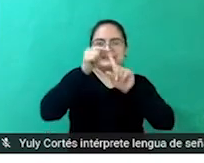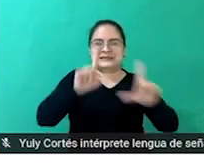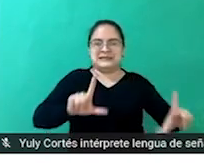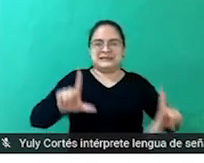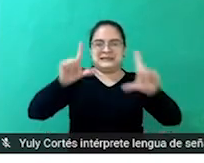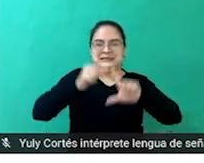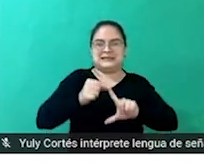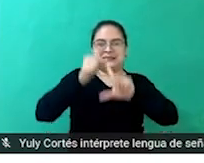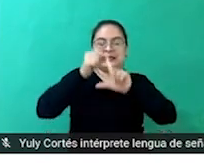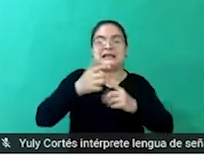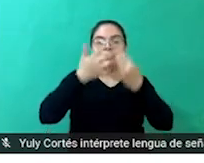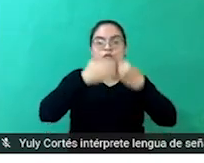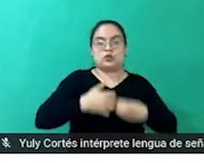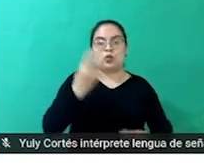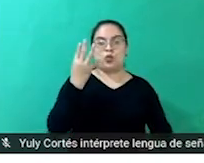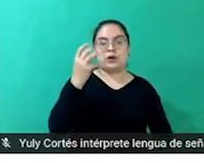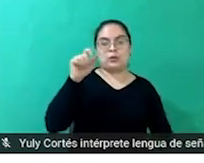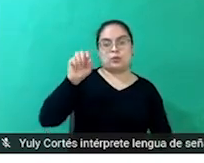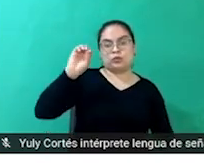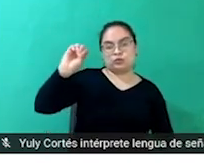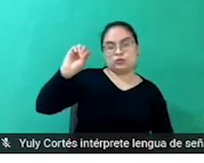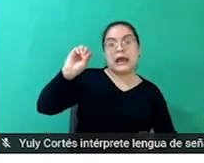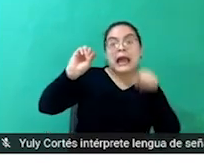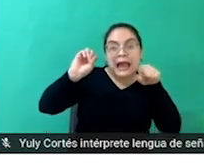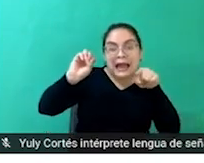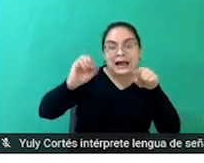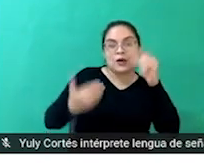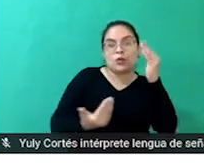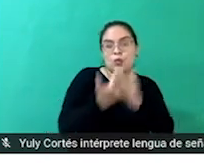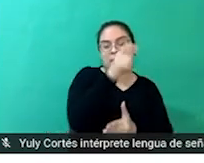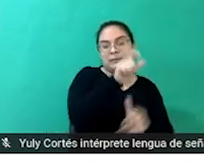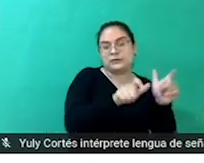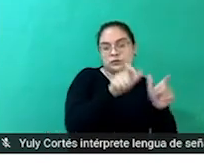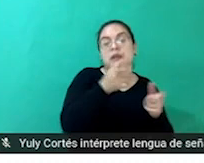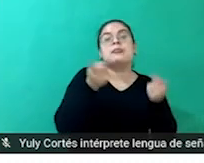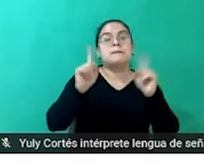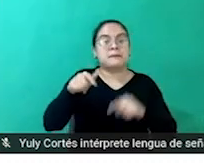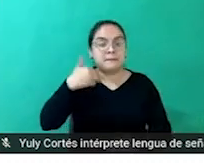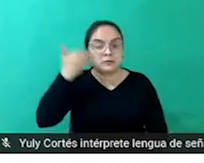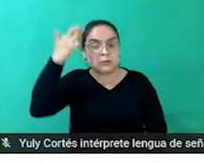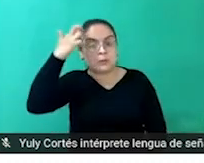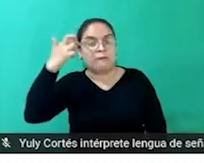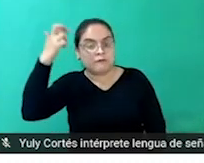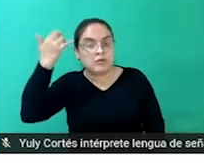Industria 4.0 justamente para estas personas. Qué bueno sería que